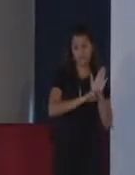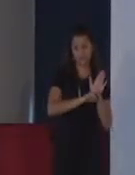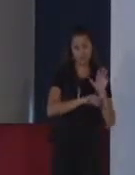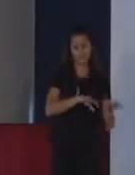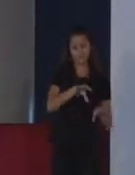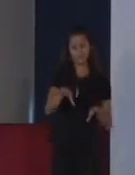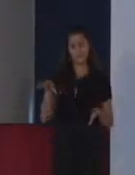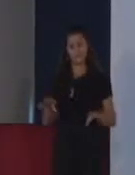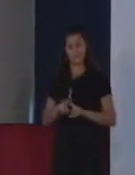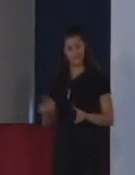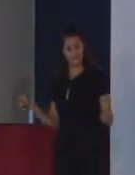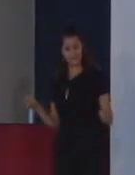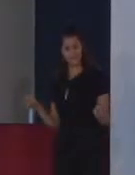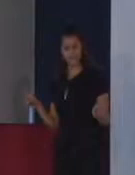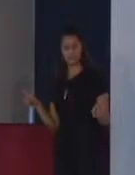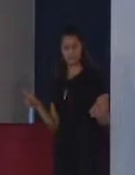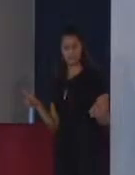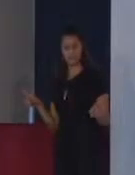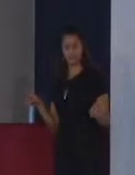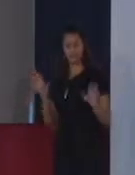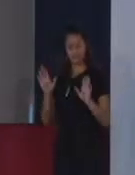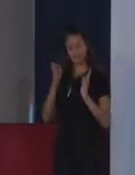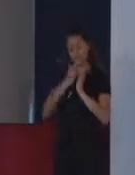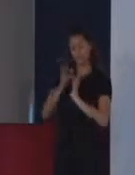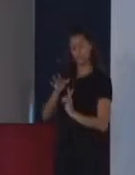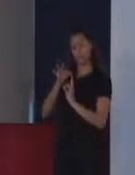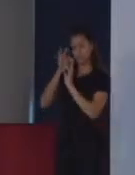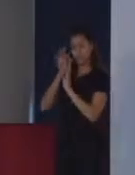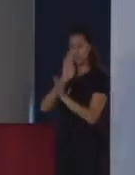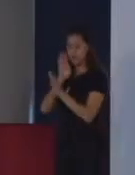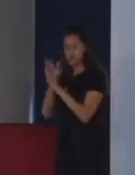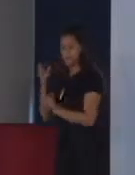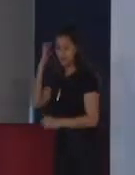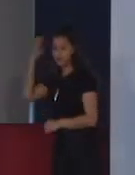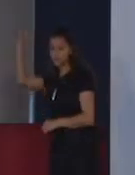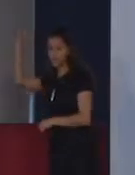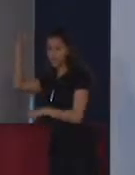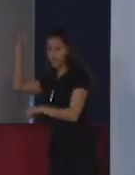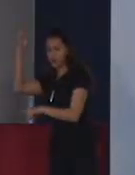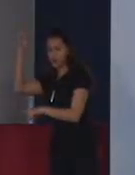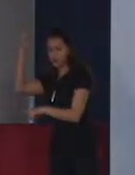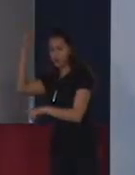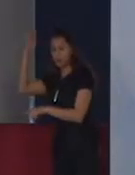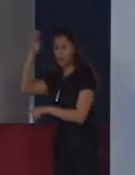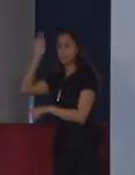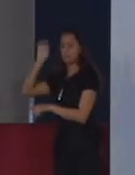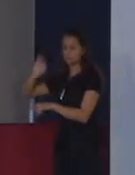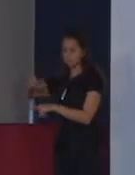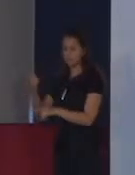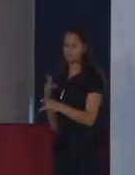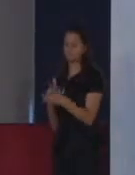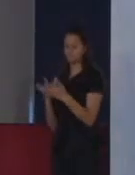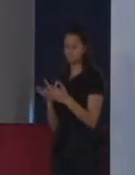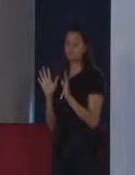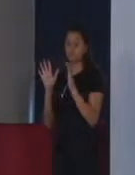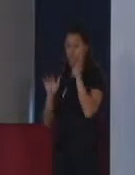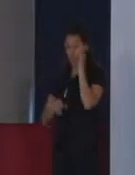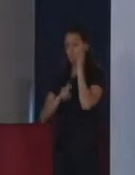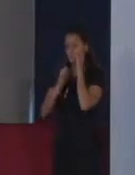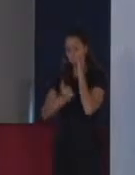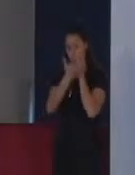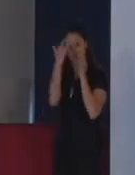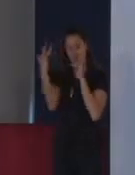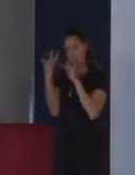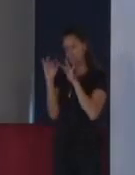tres cosas totalmente diferentes. Entonces, educación especial como profesión tiene toda la razón de ser epistemológica para estar, y es un poco